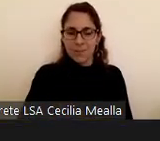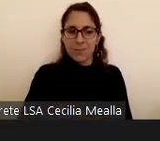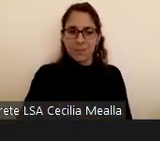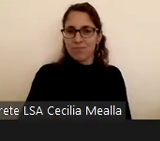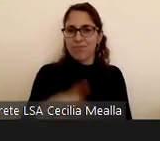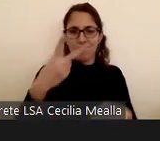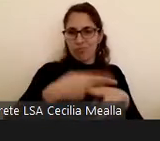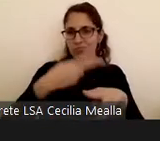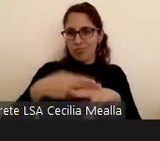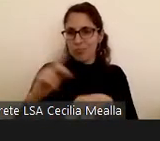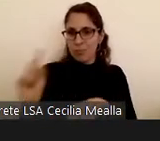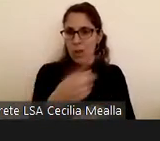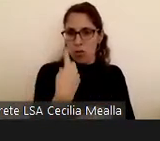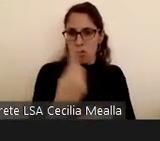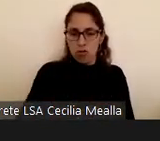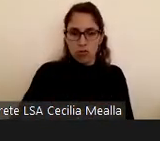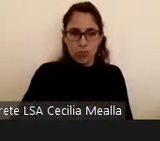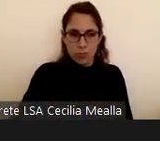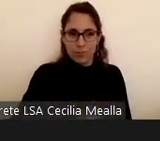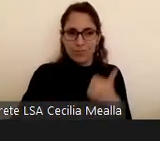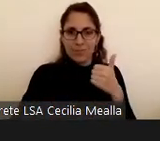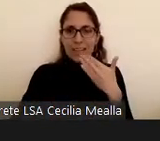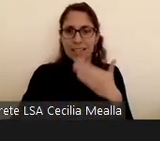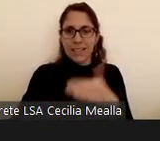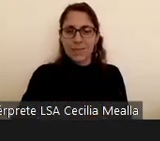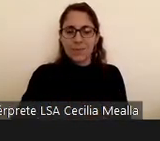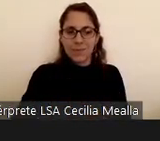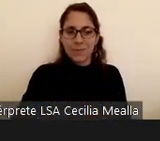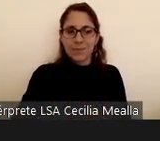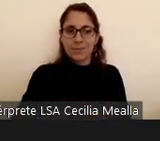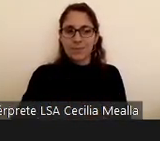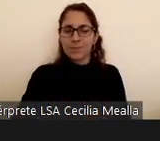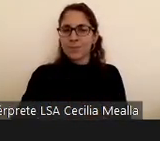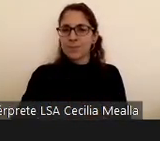cortó. Me parece que se cortó, sí.